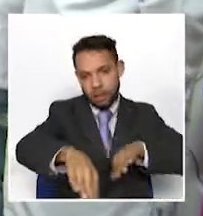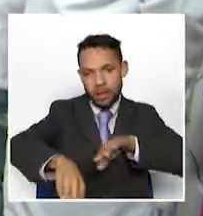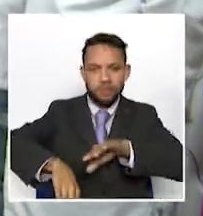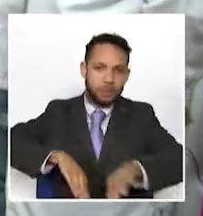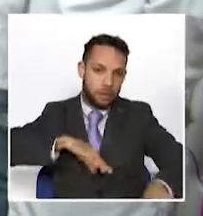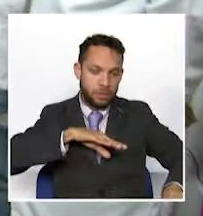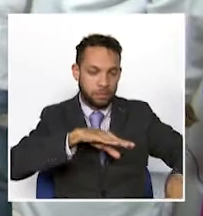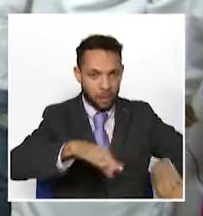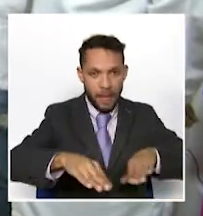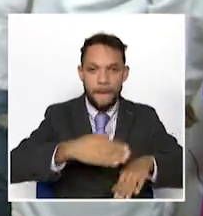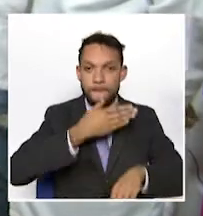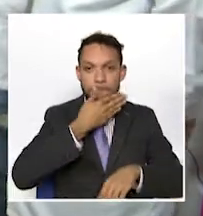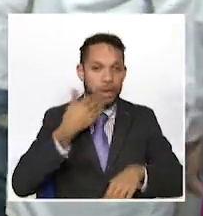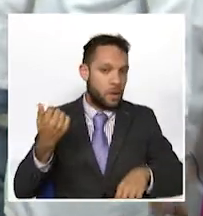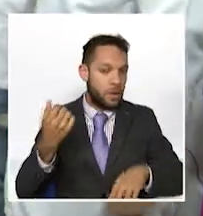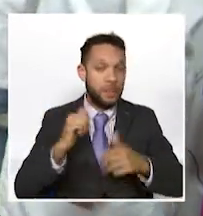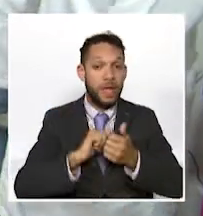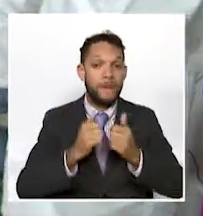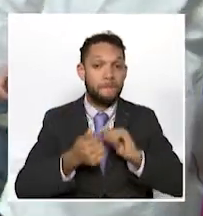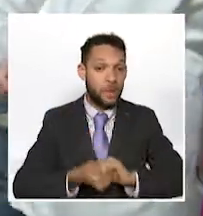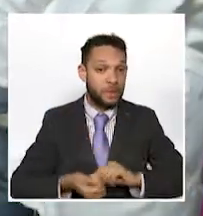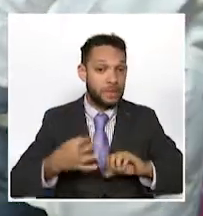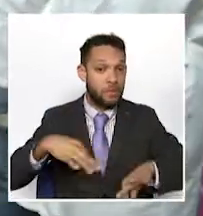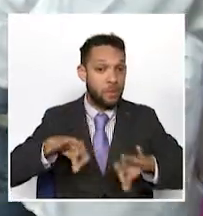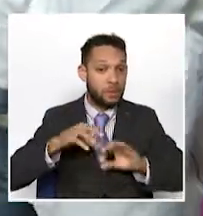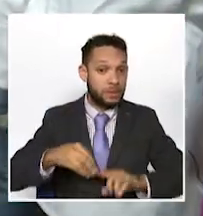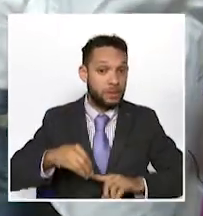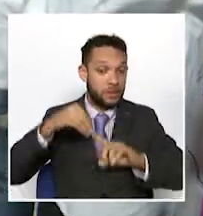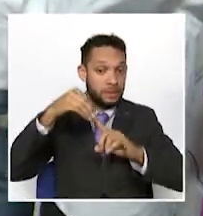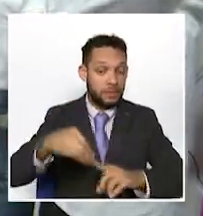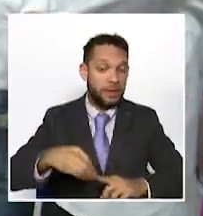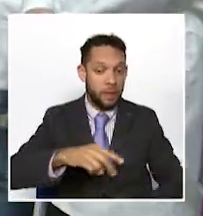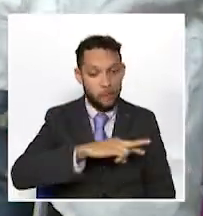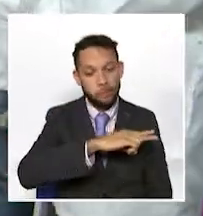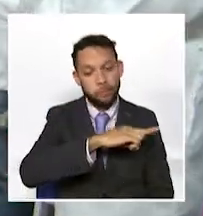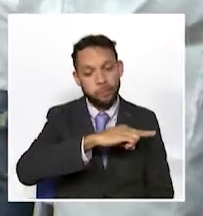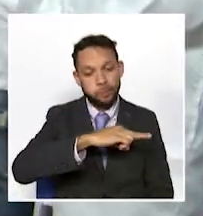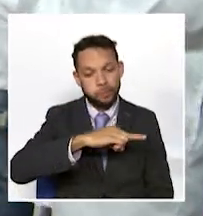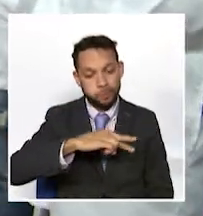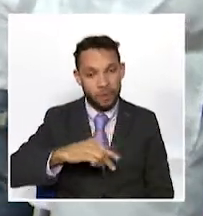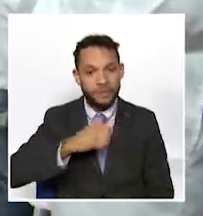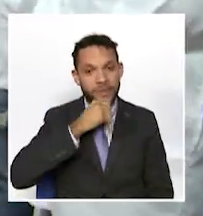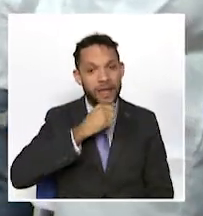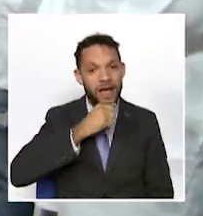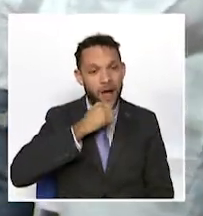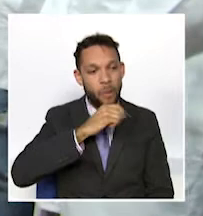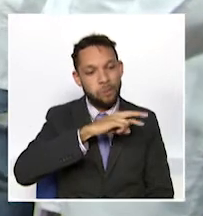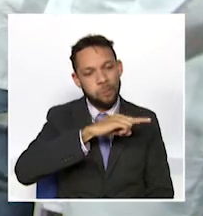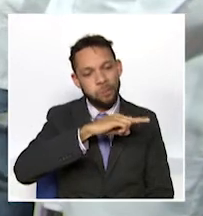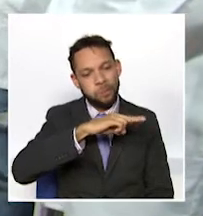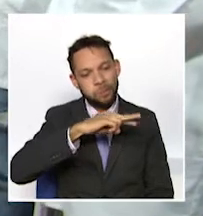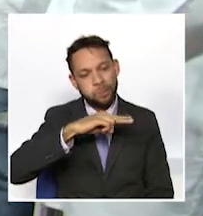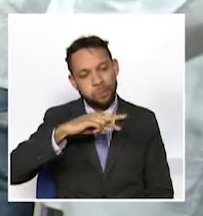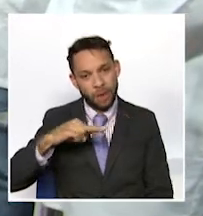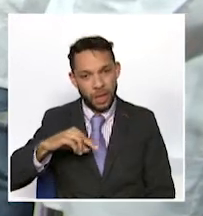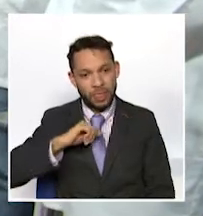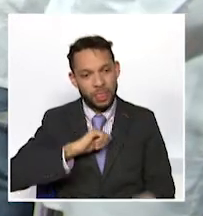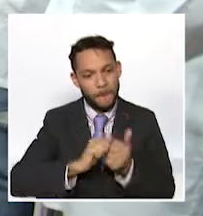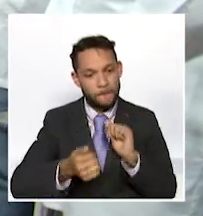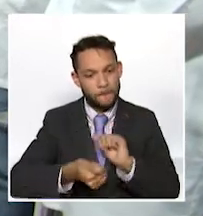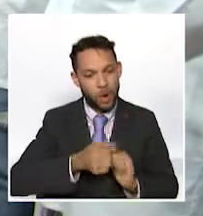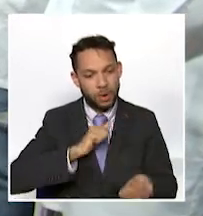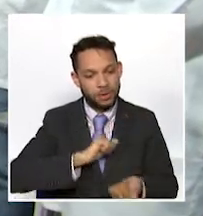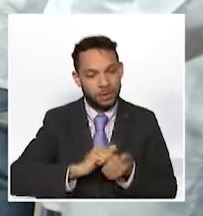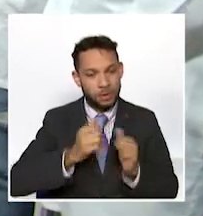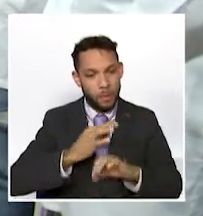mejores actividades deportivas que ustedes pueden hacer es la parte de la natación, porque pesan menos, porque el dolor es menos, y por eso nosotros siempre lo incluimos en